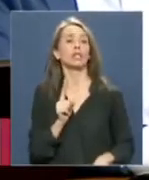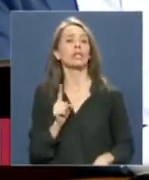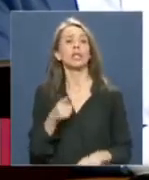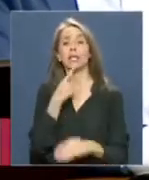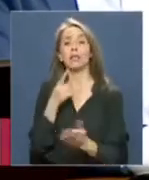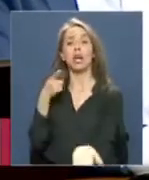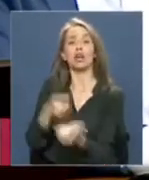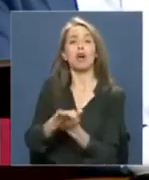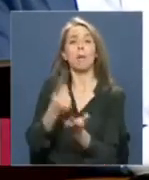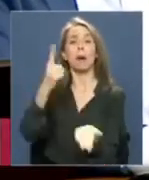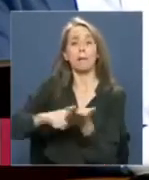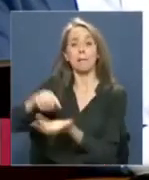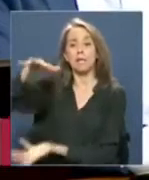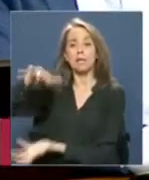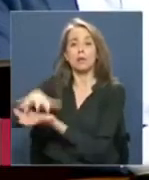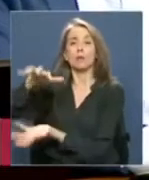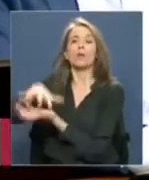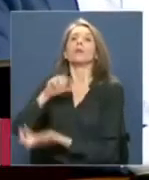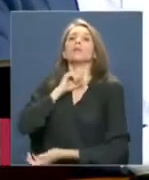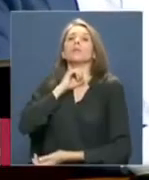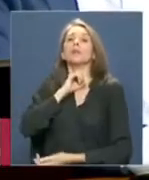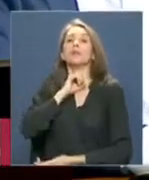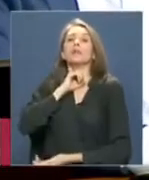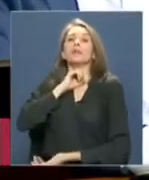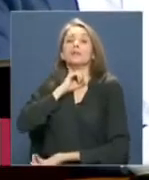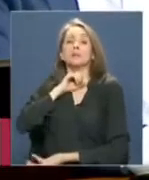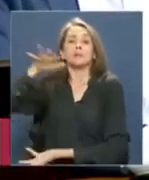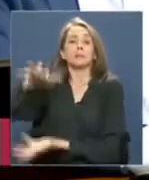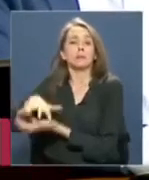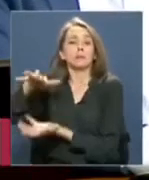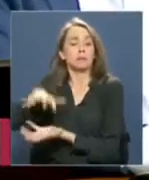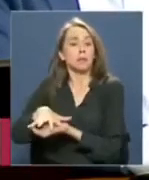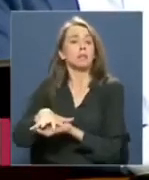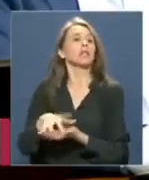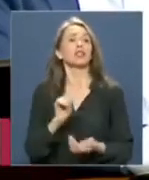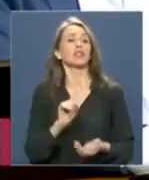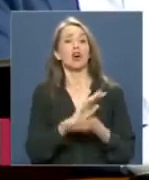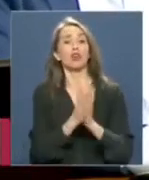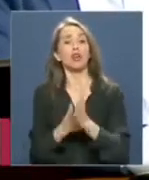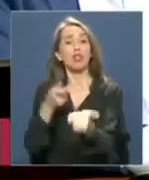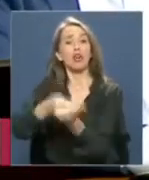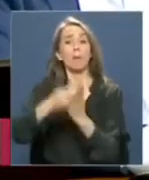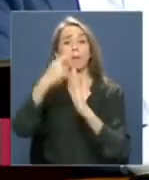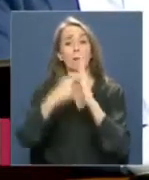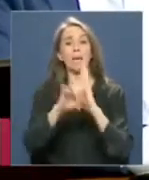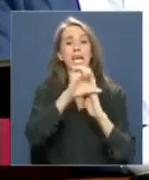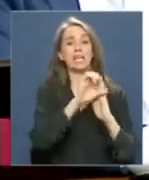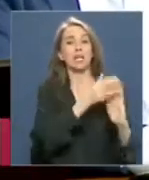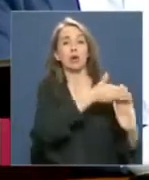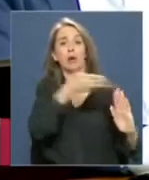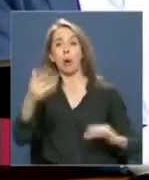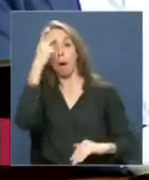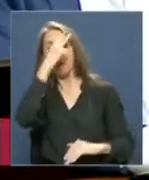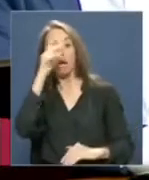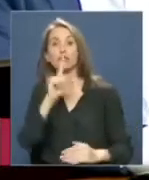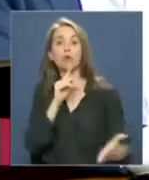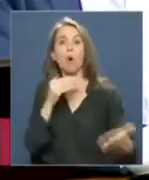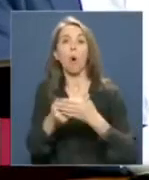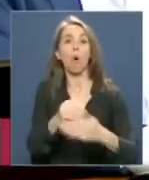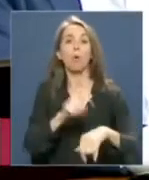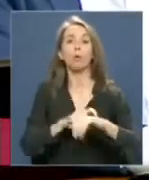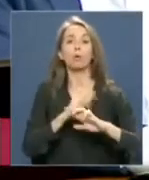1000 ventiladores mecánicos y que en definitiva no fueron todos comprados en enero, sino que en marzo, no lleguemos tardíamente